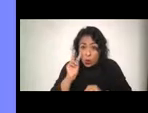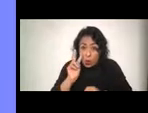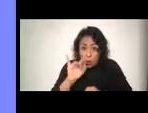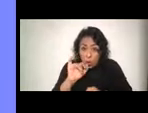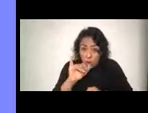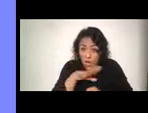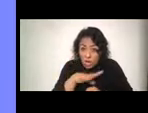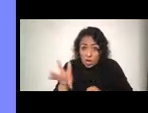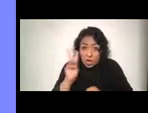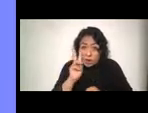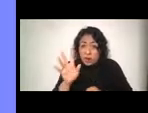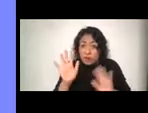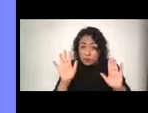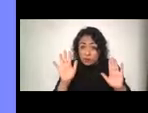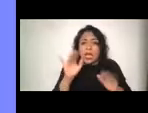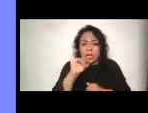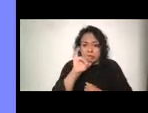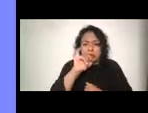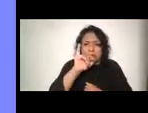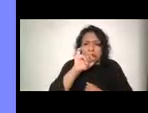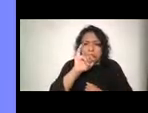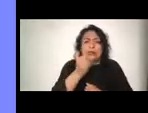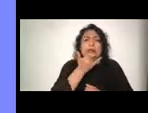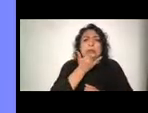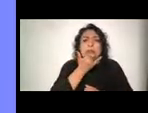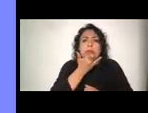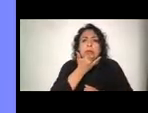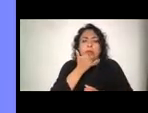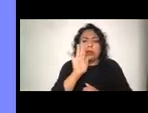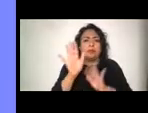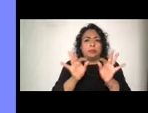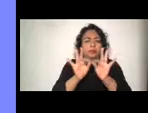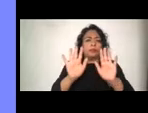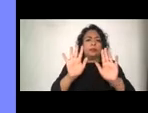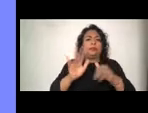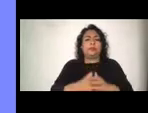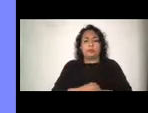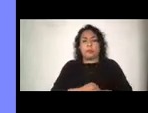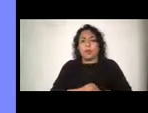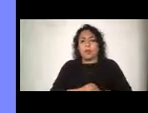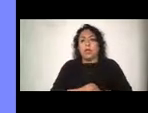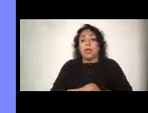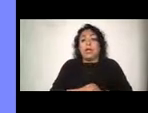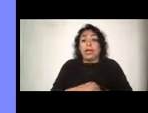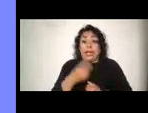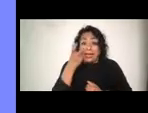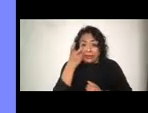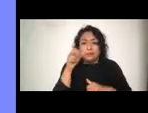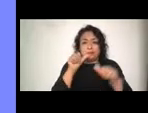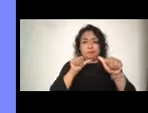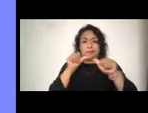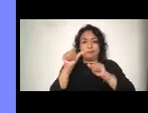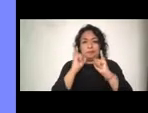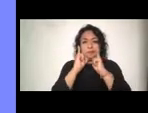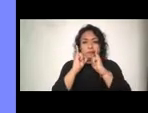en general. Sí se ve, perdón. Perfecto. Bien, entonces esto hay que tener un mapa también